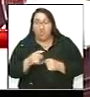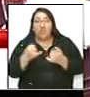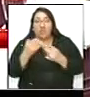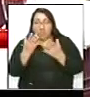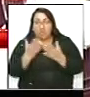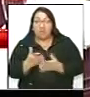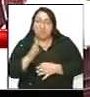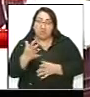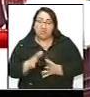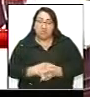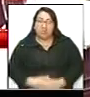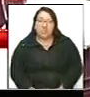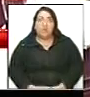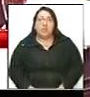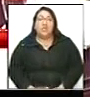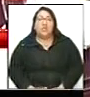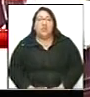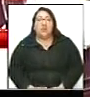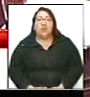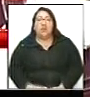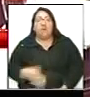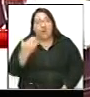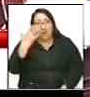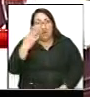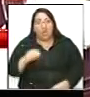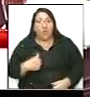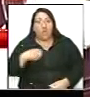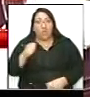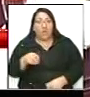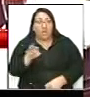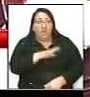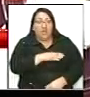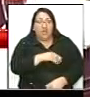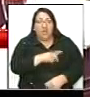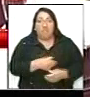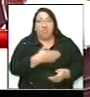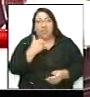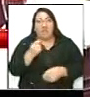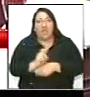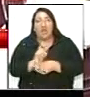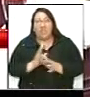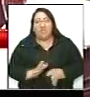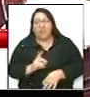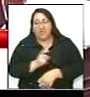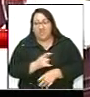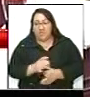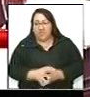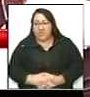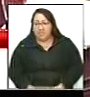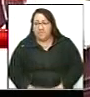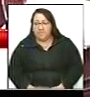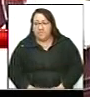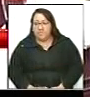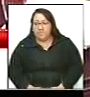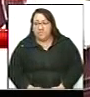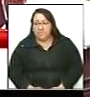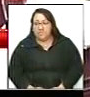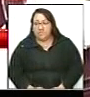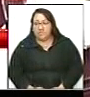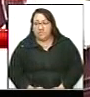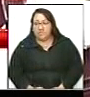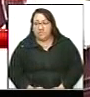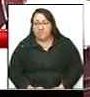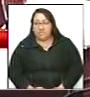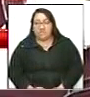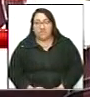rendimiento, ya sabemos que el juez que vive a mi costado fue uno de los mejores alumnos de su universidad, para empezar, fuera de haber pasado